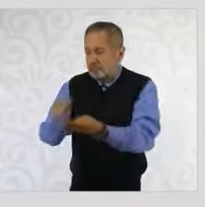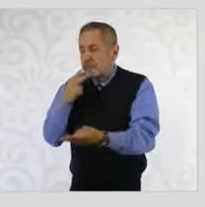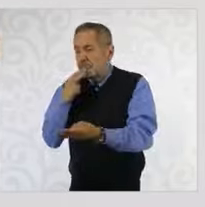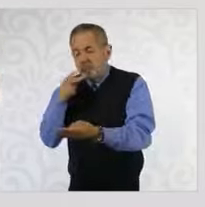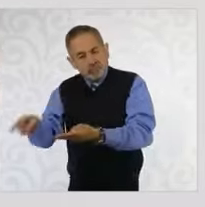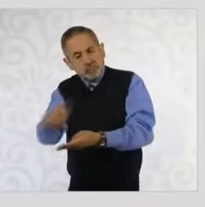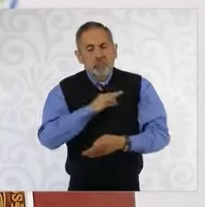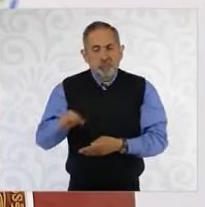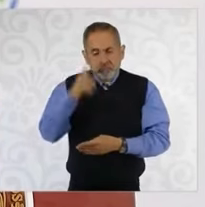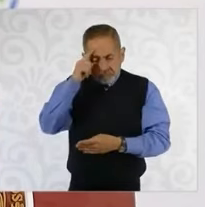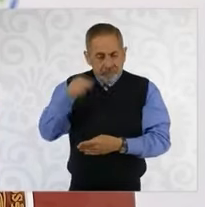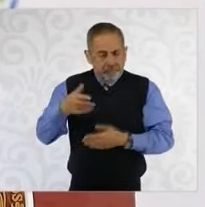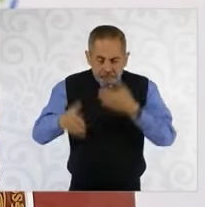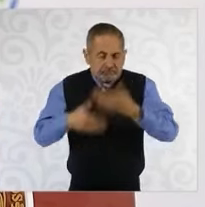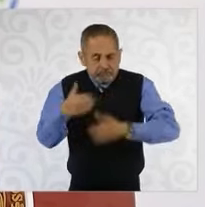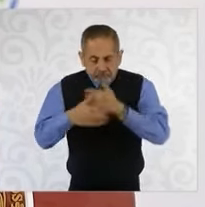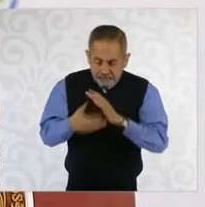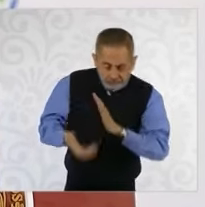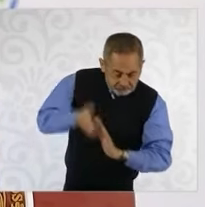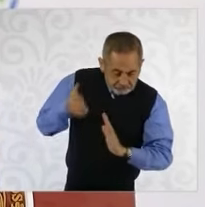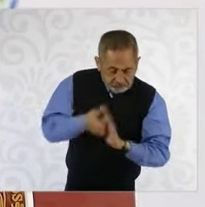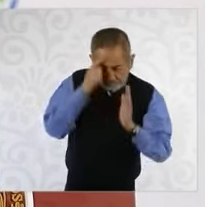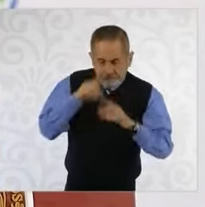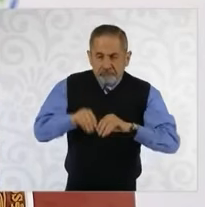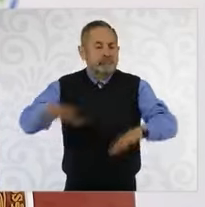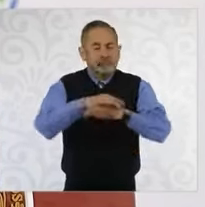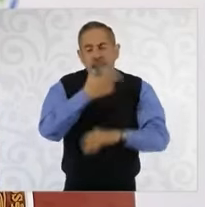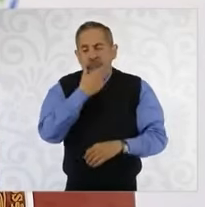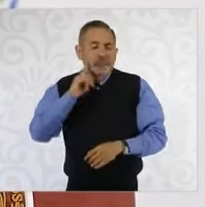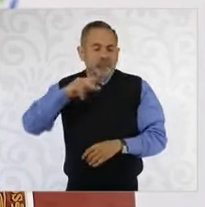qué? Para el bienestar de las mexicanas y los mexicanos. Esto es algo